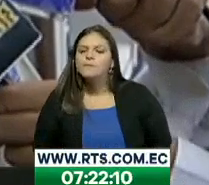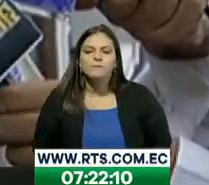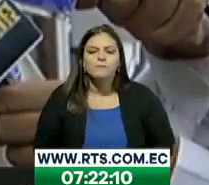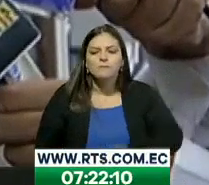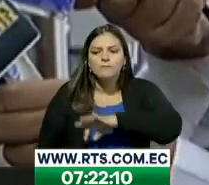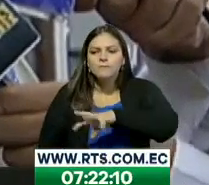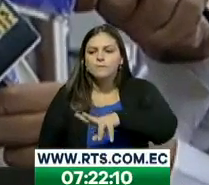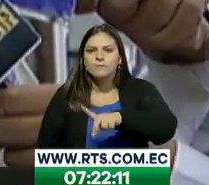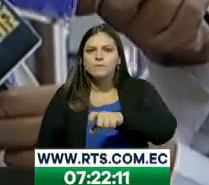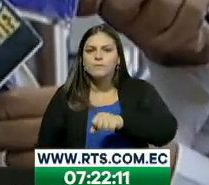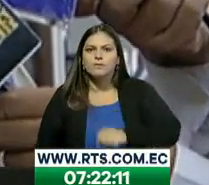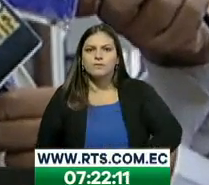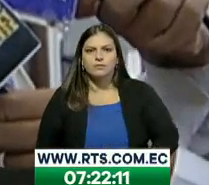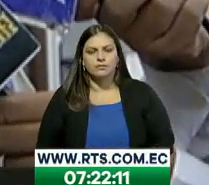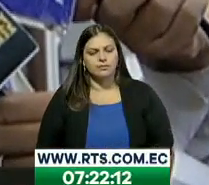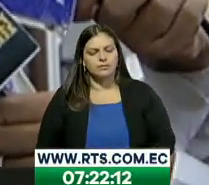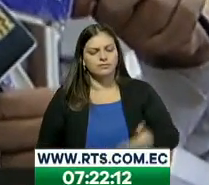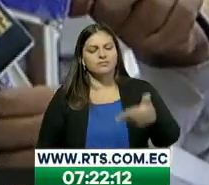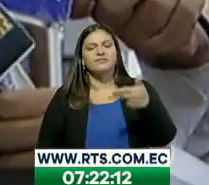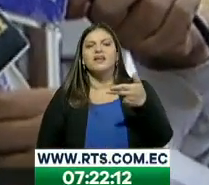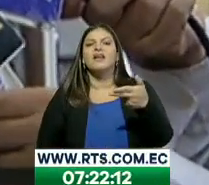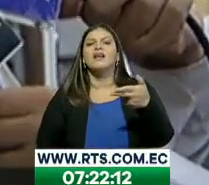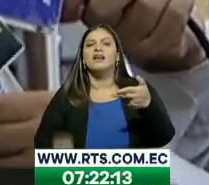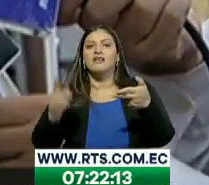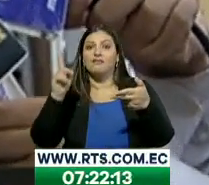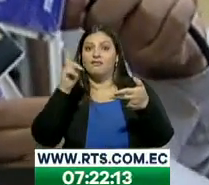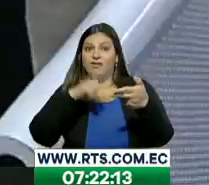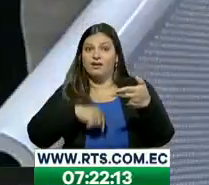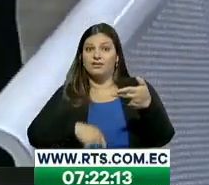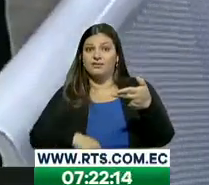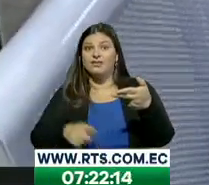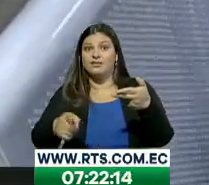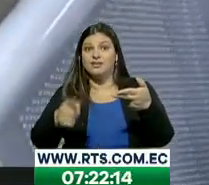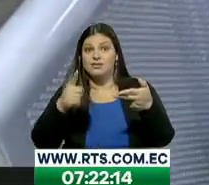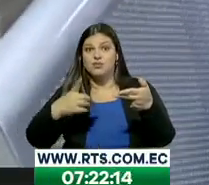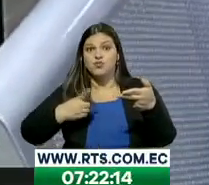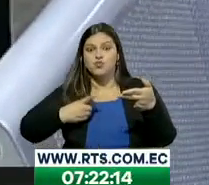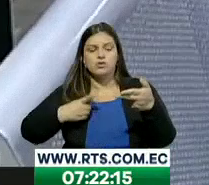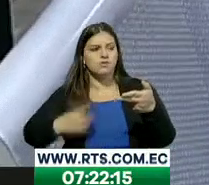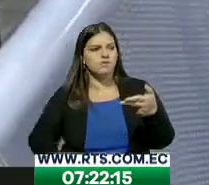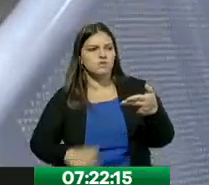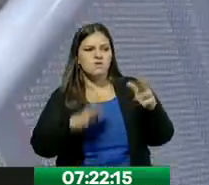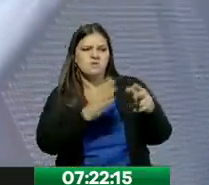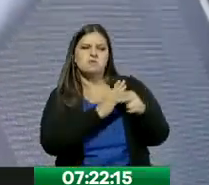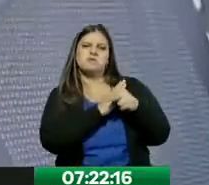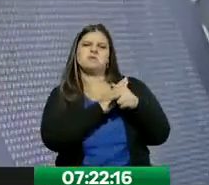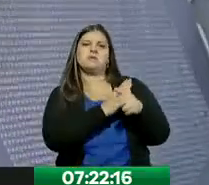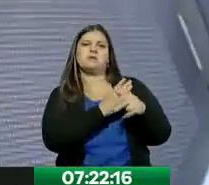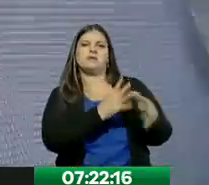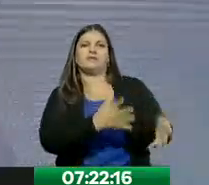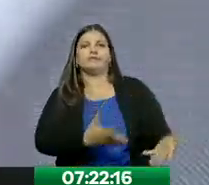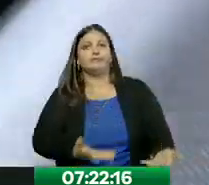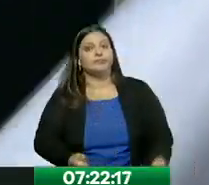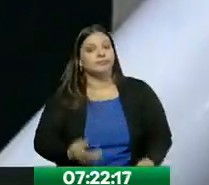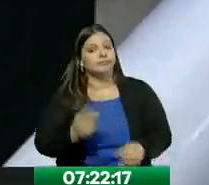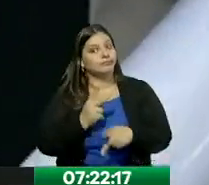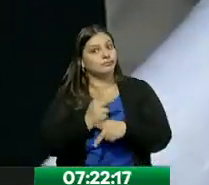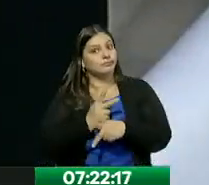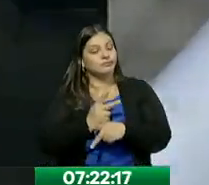arma real, podía haber... terminado en otros términos. Informó Jorge